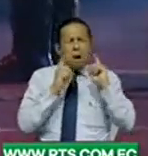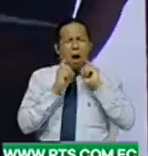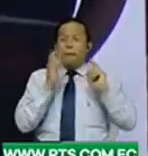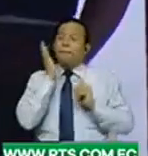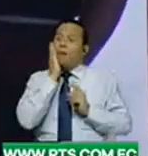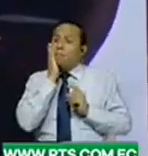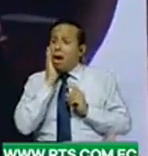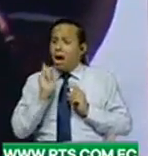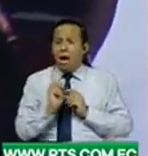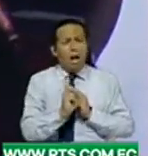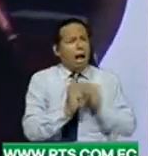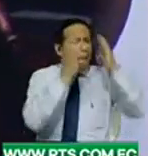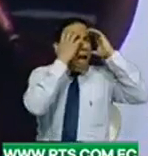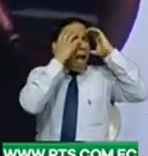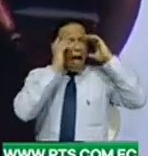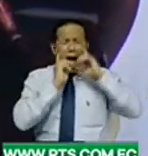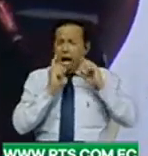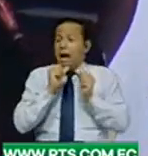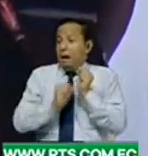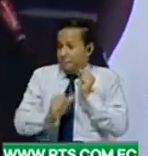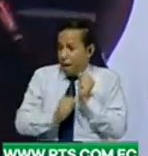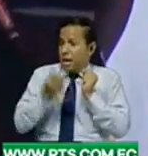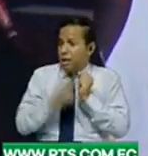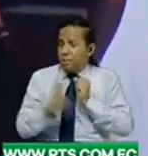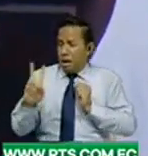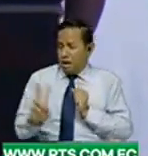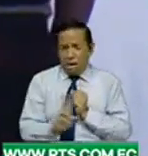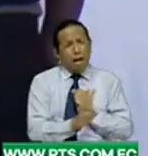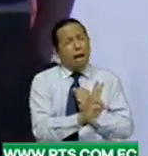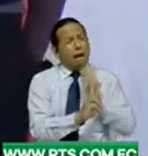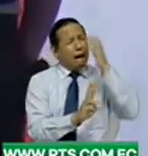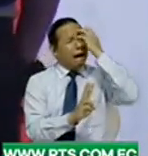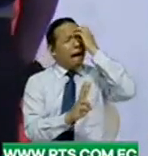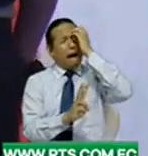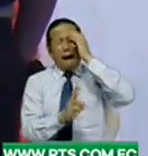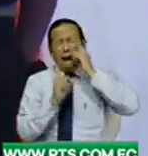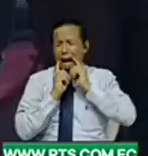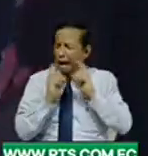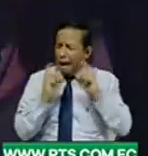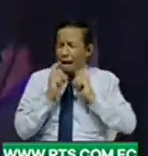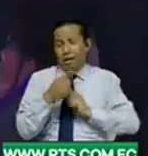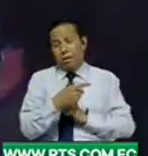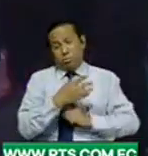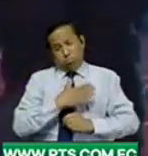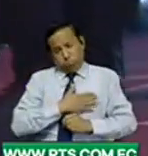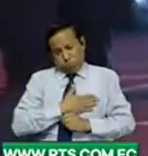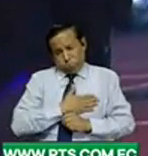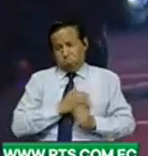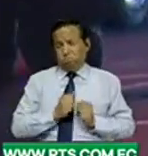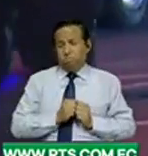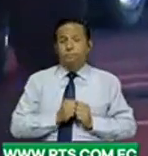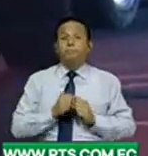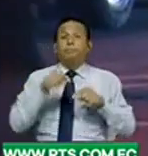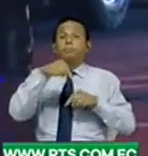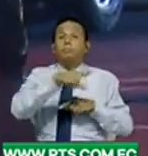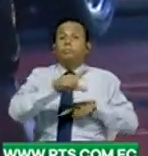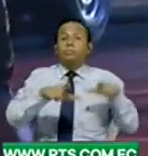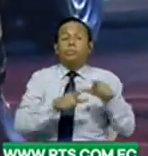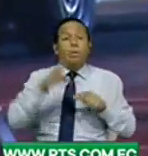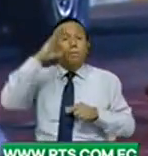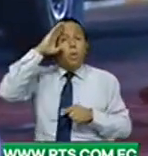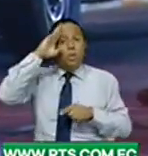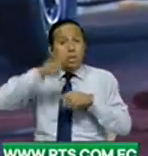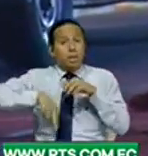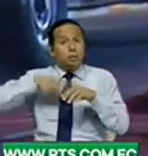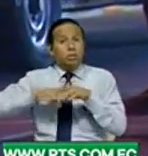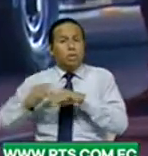Y después vino la hermana, y también gritaba. Hasta el sitio llegó personal de la Policía Nacional para